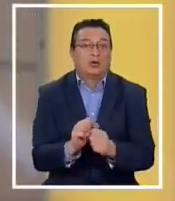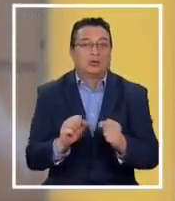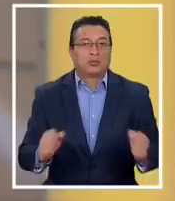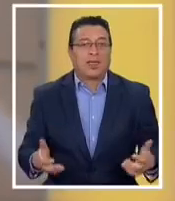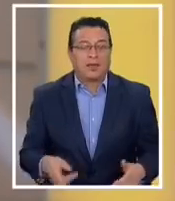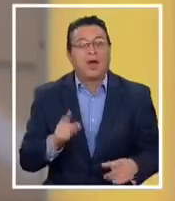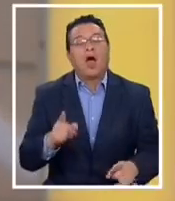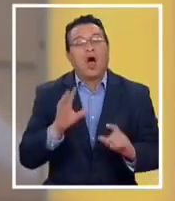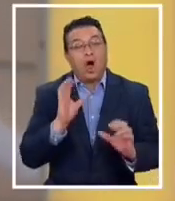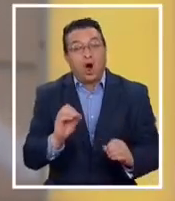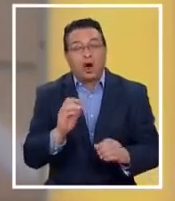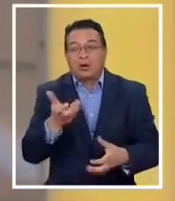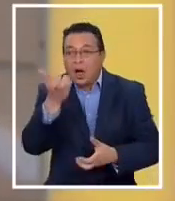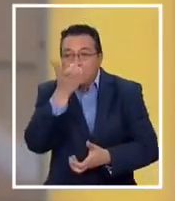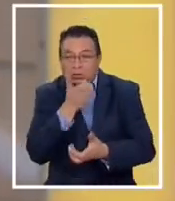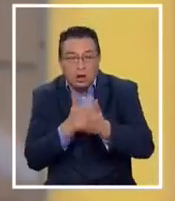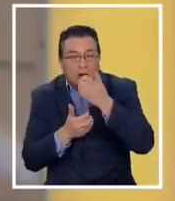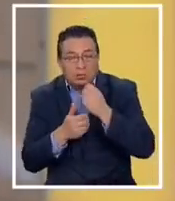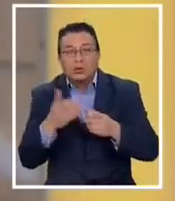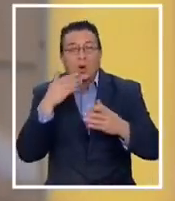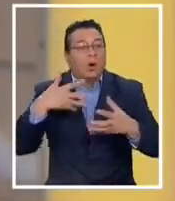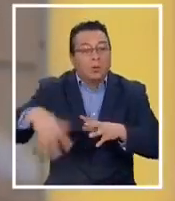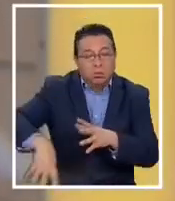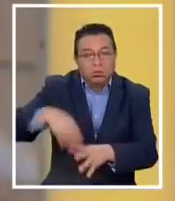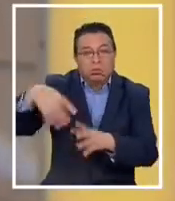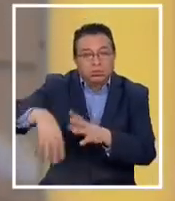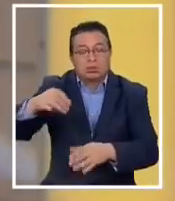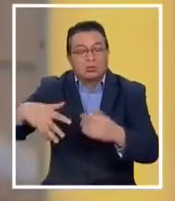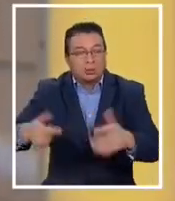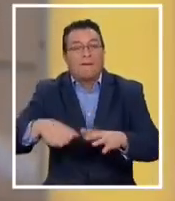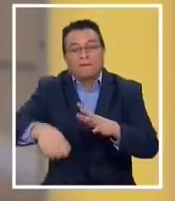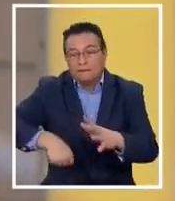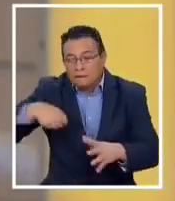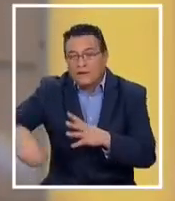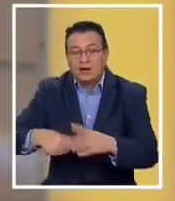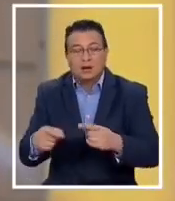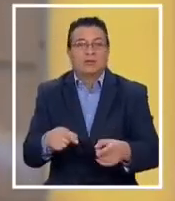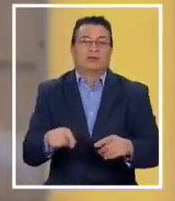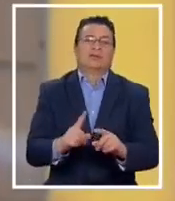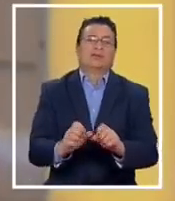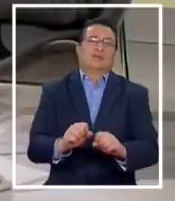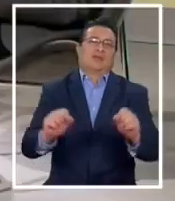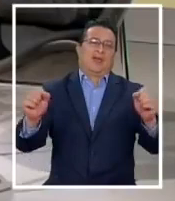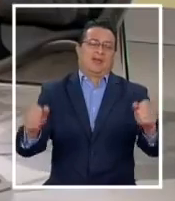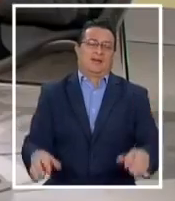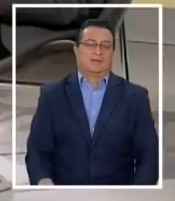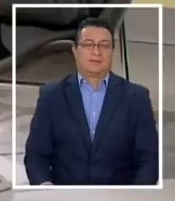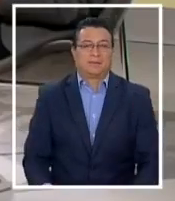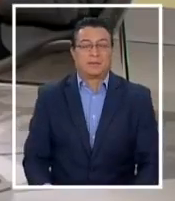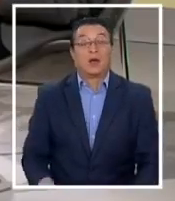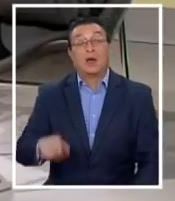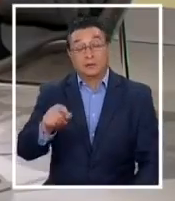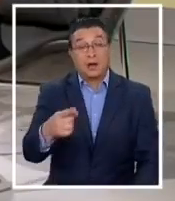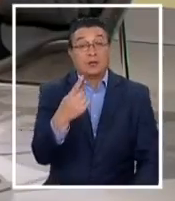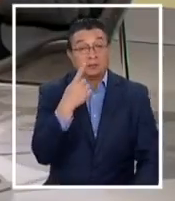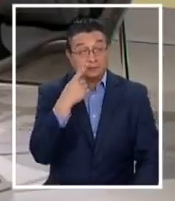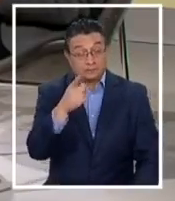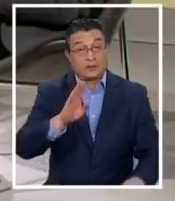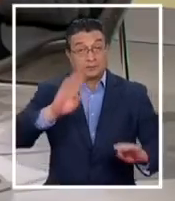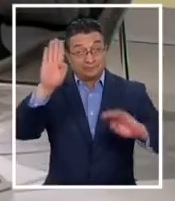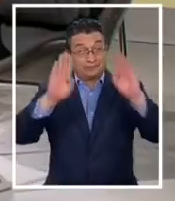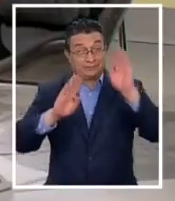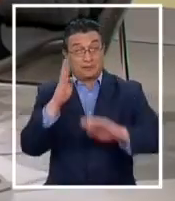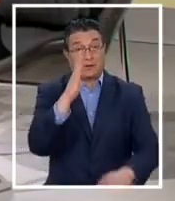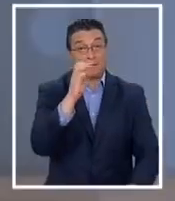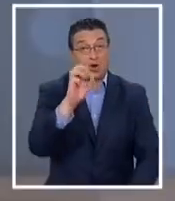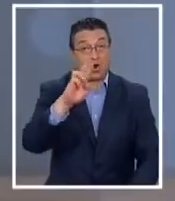recurrir a las completadas y a la caridad y eso a mí no me parece un estado del siglo xix daniel jadué tras conocerse la candidatura de gabriel